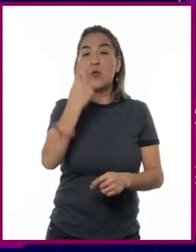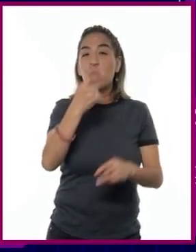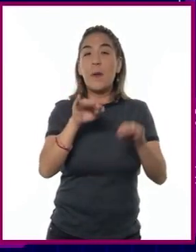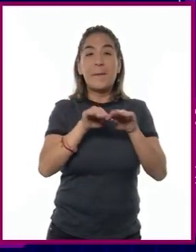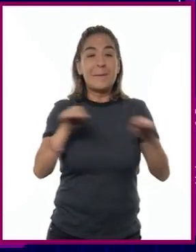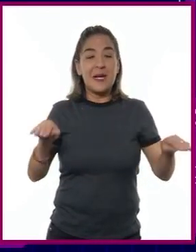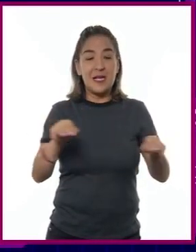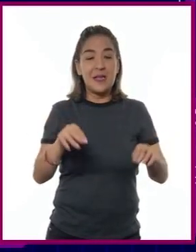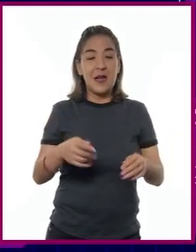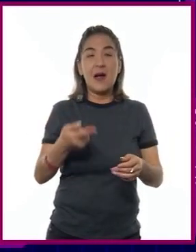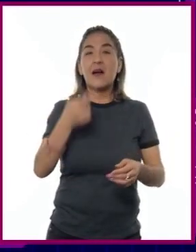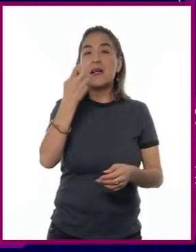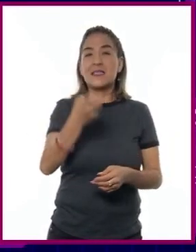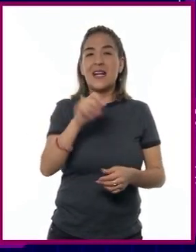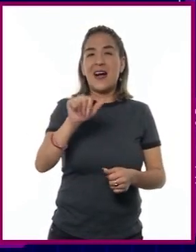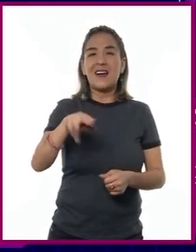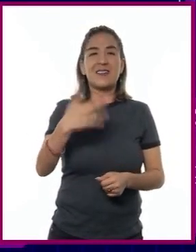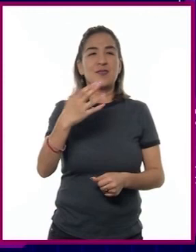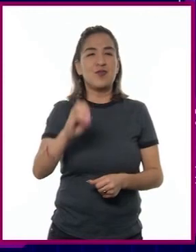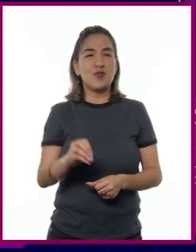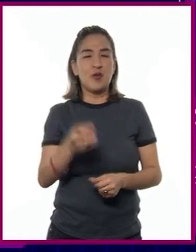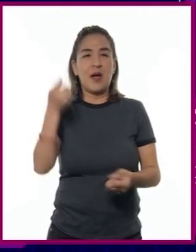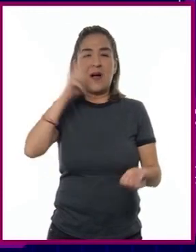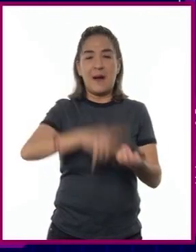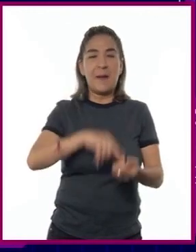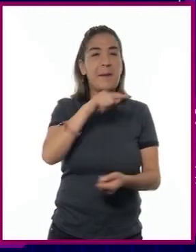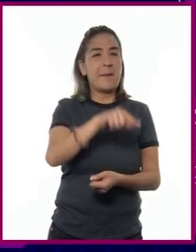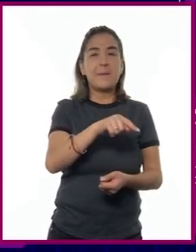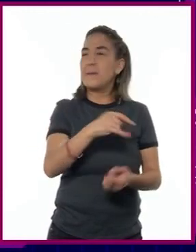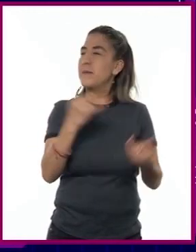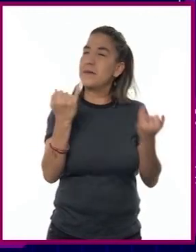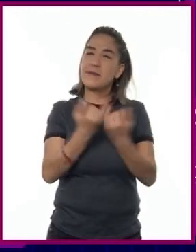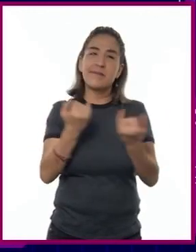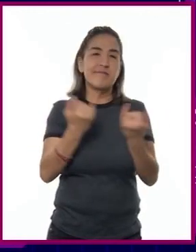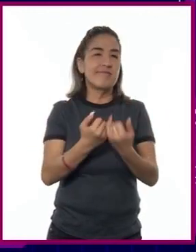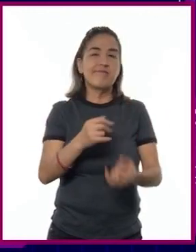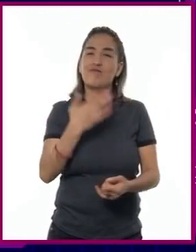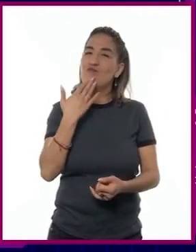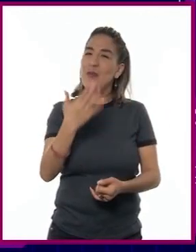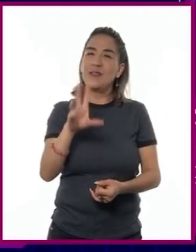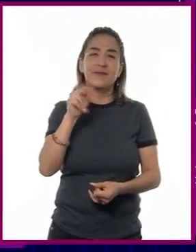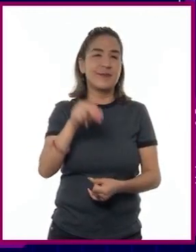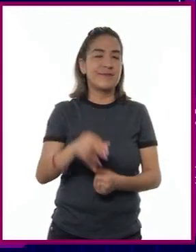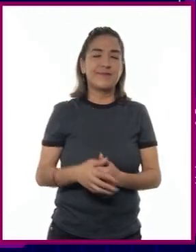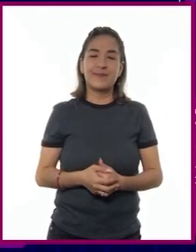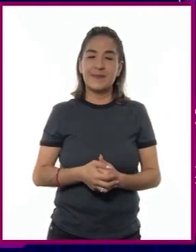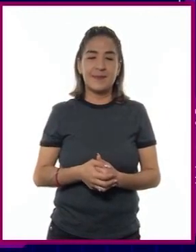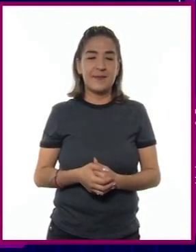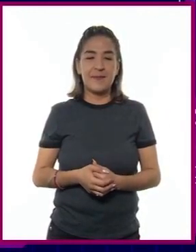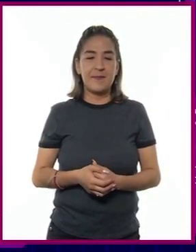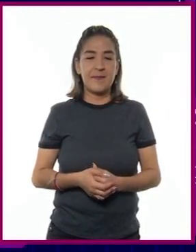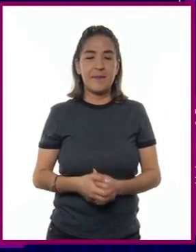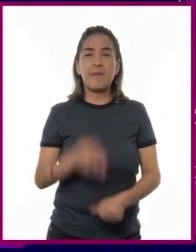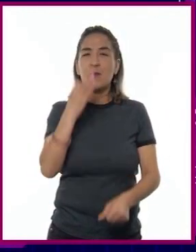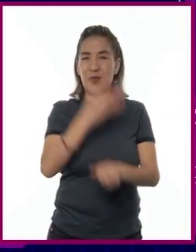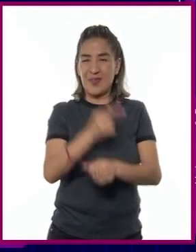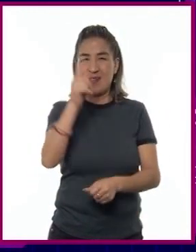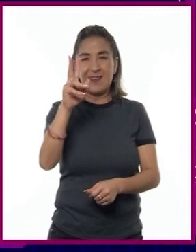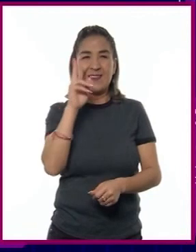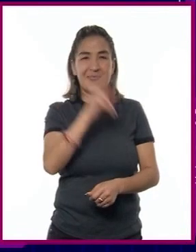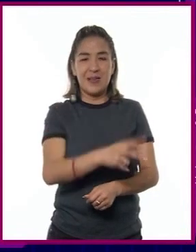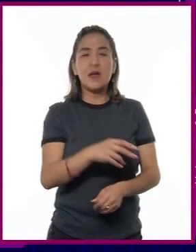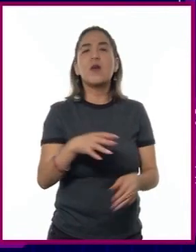medida del ancho de una de sus bases, tampoco es la más adecuada. Como se ha visto,